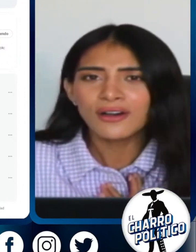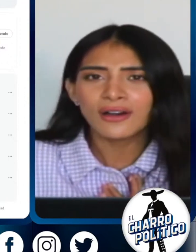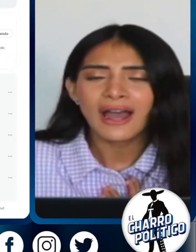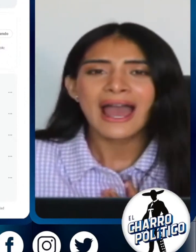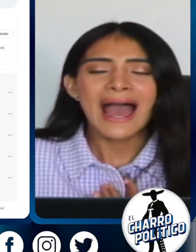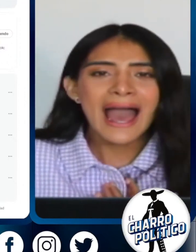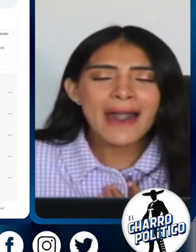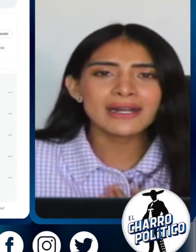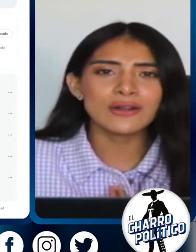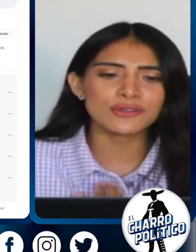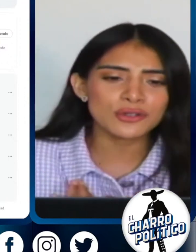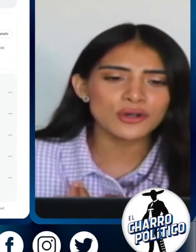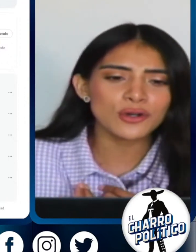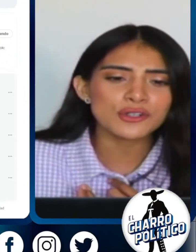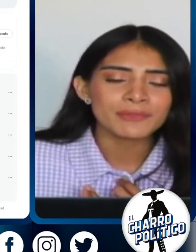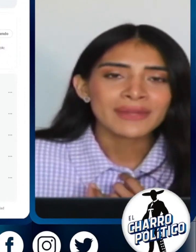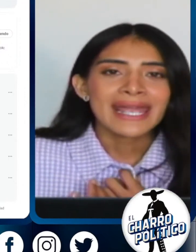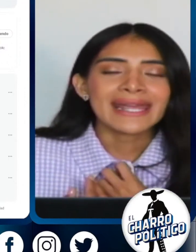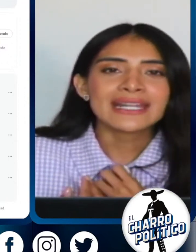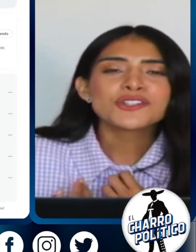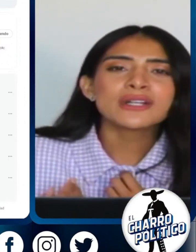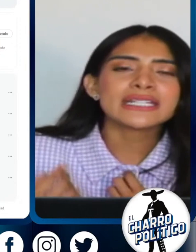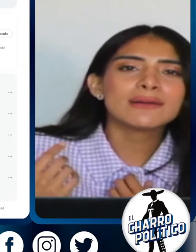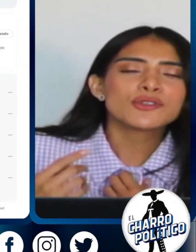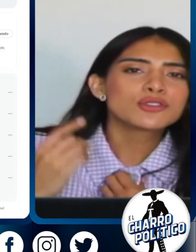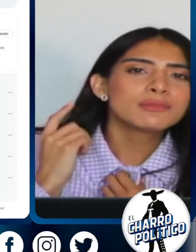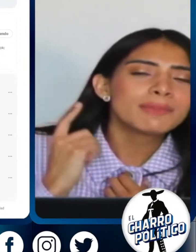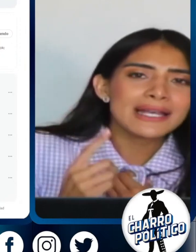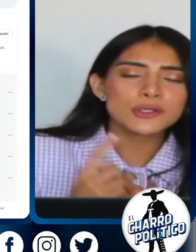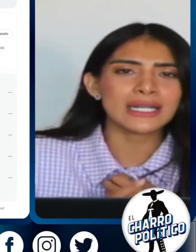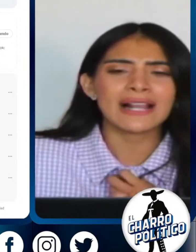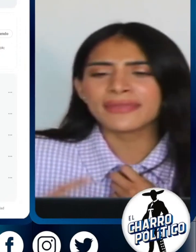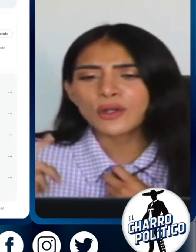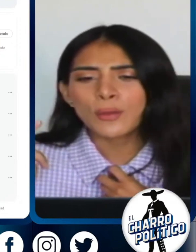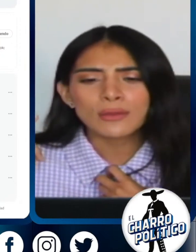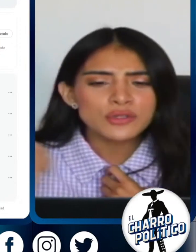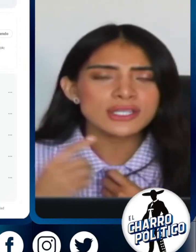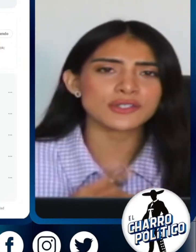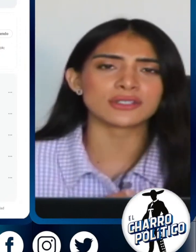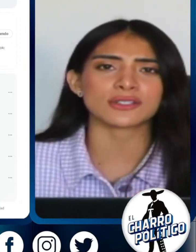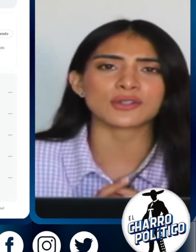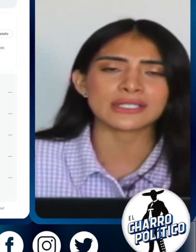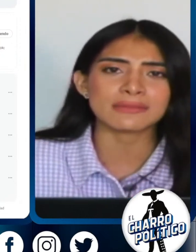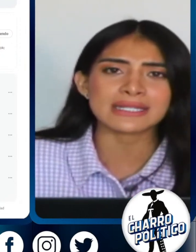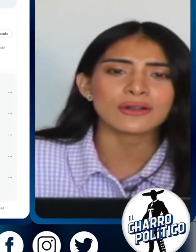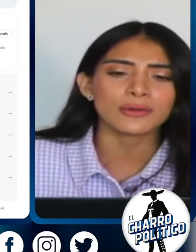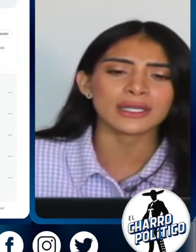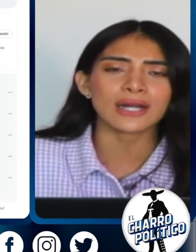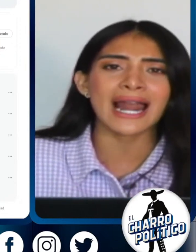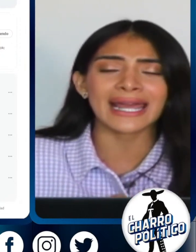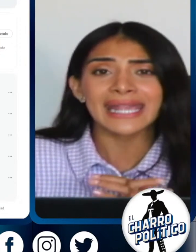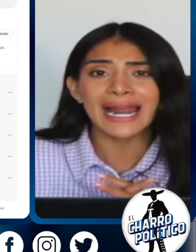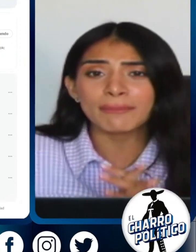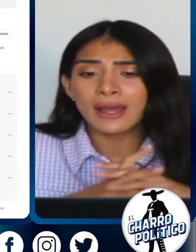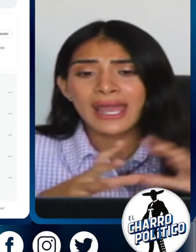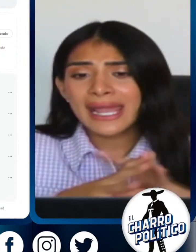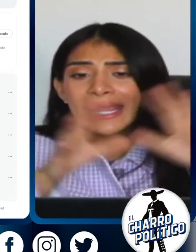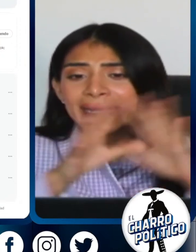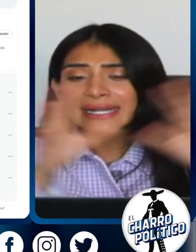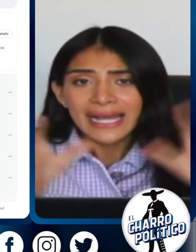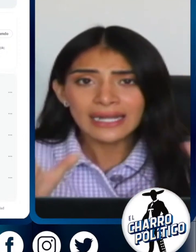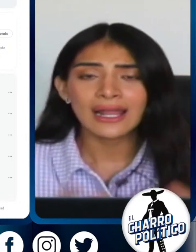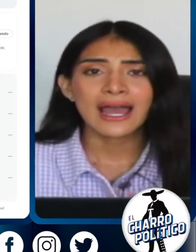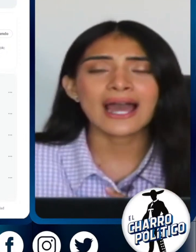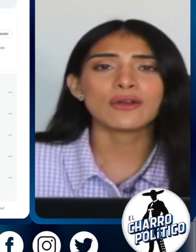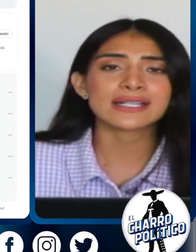no abran los ojos en eso le llevamos Un paso adelante como en muchas otras cosas más al gobierno a la en